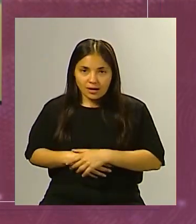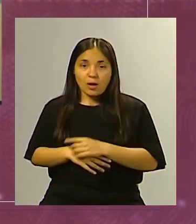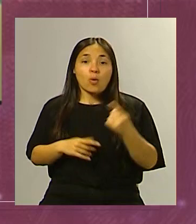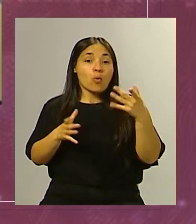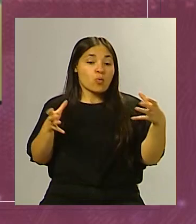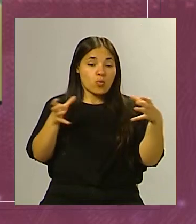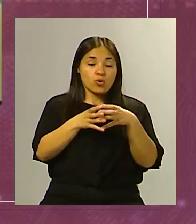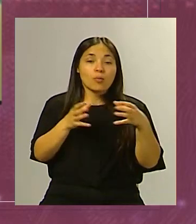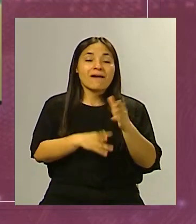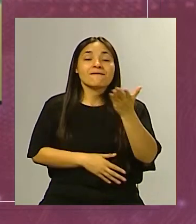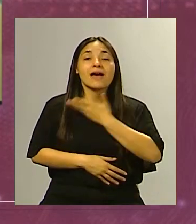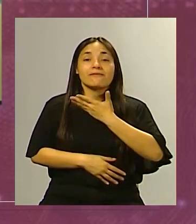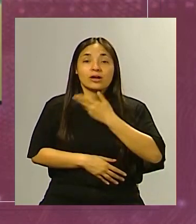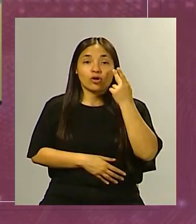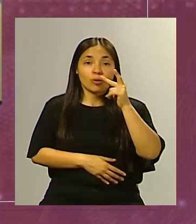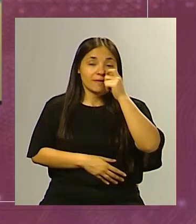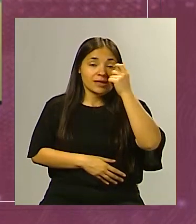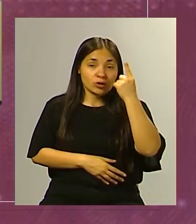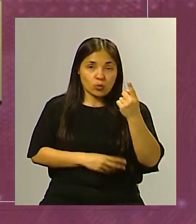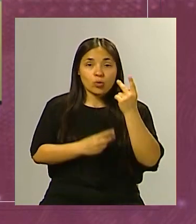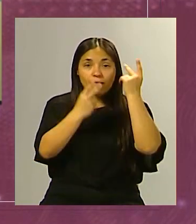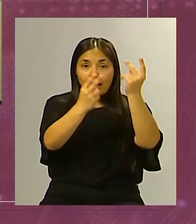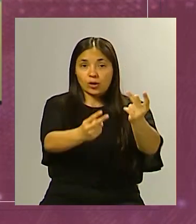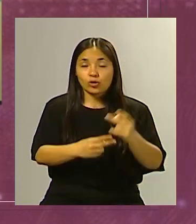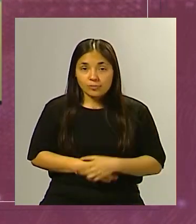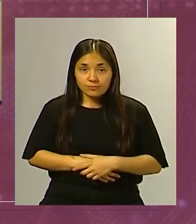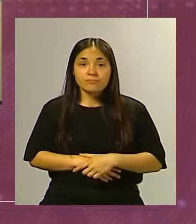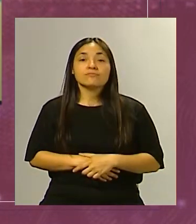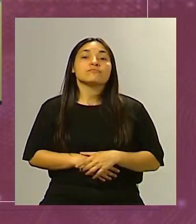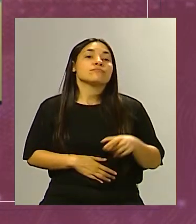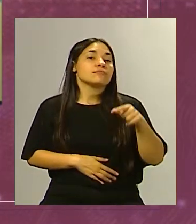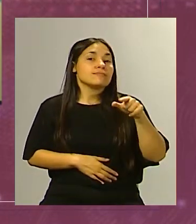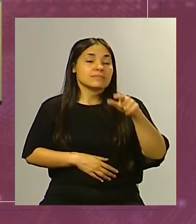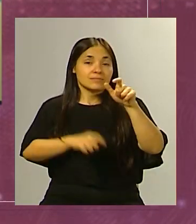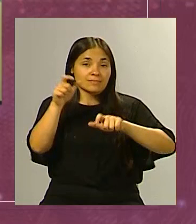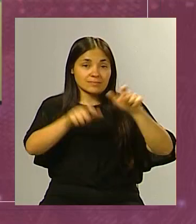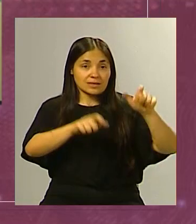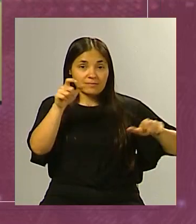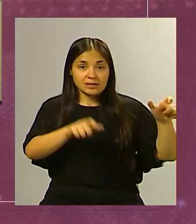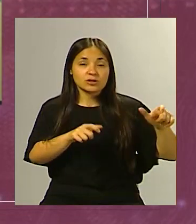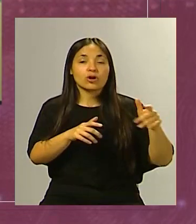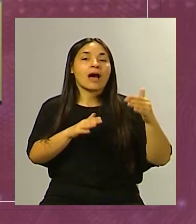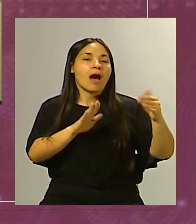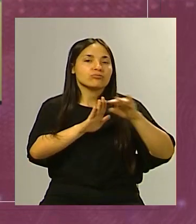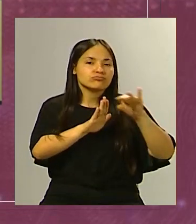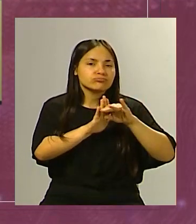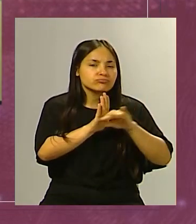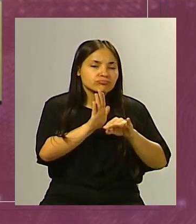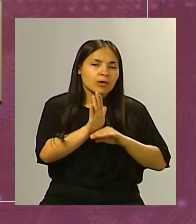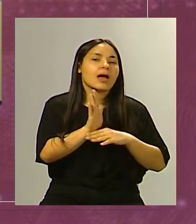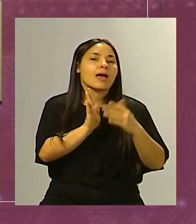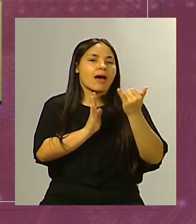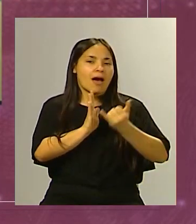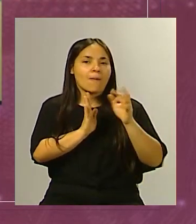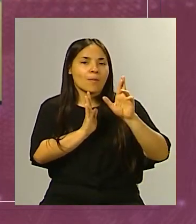en febrero del 21. Uh-huh. Esos pasajeros, bueno, fueron con condiciones, las cuales se permitía